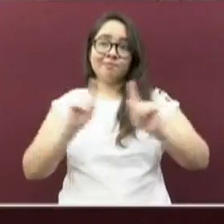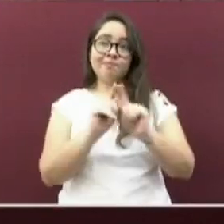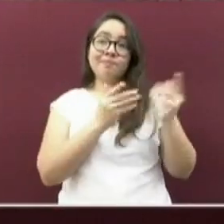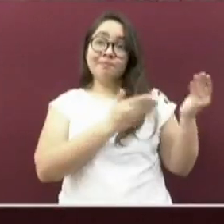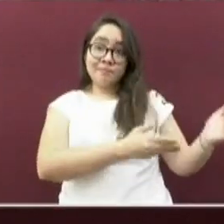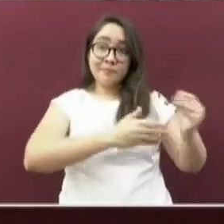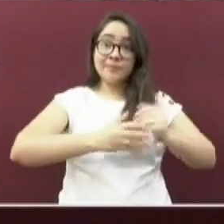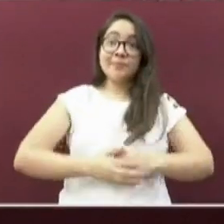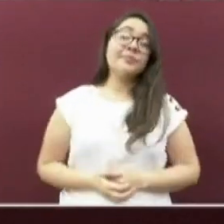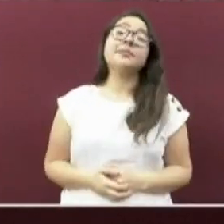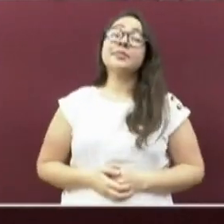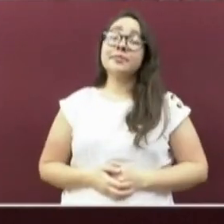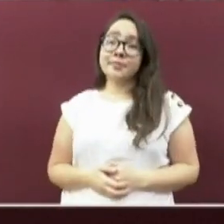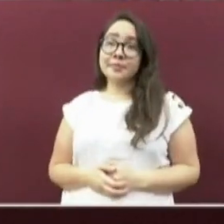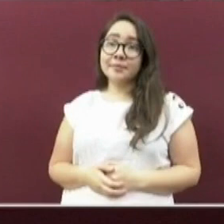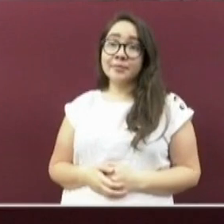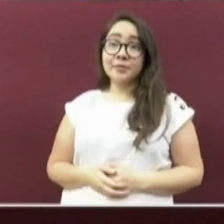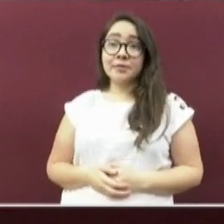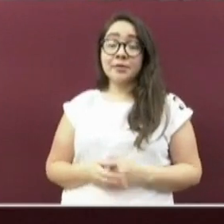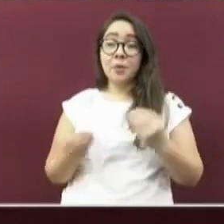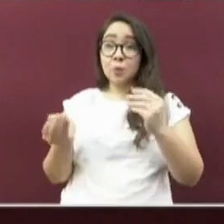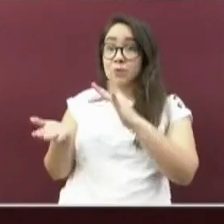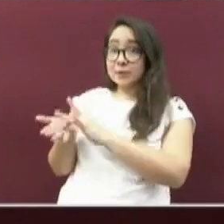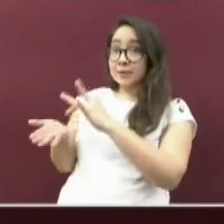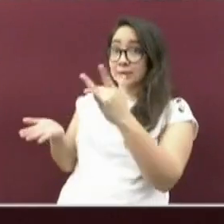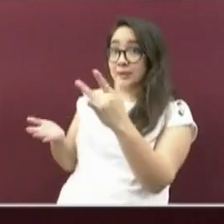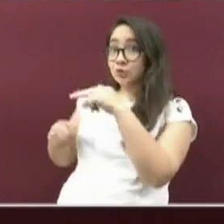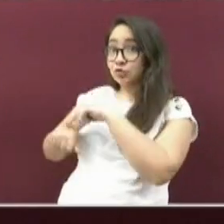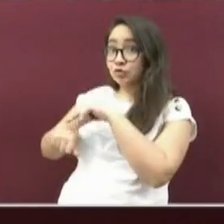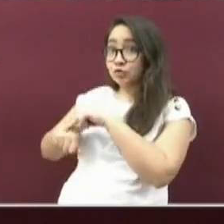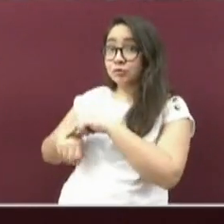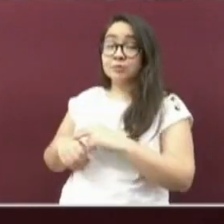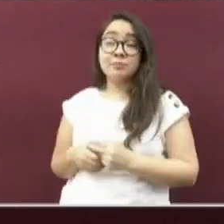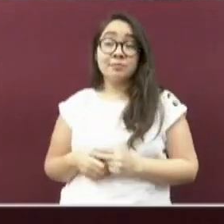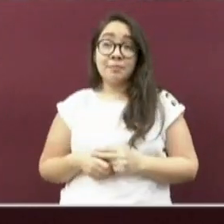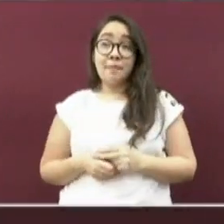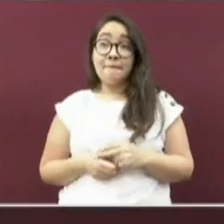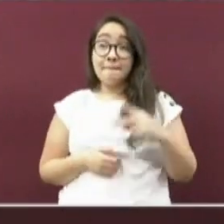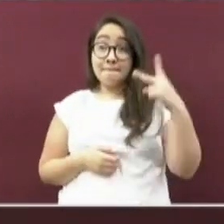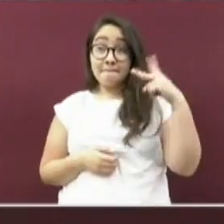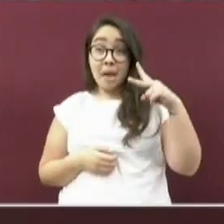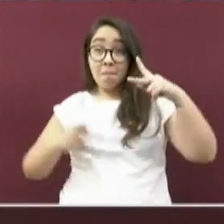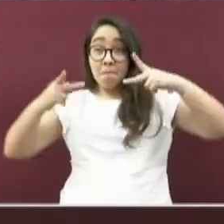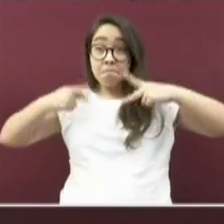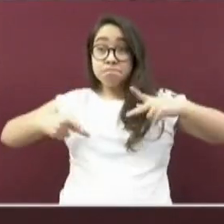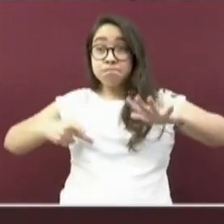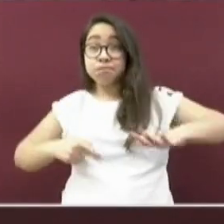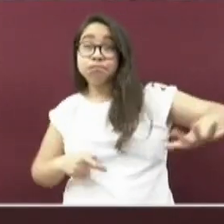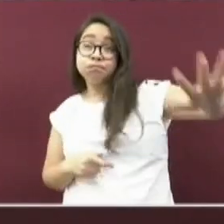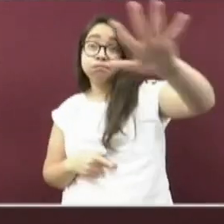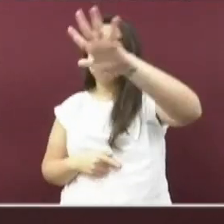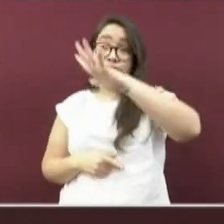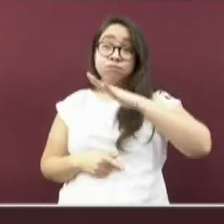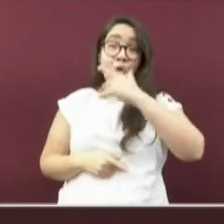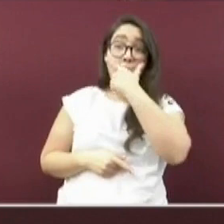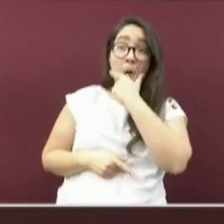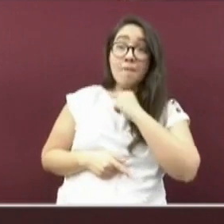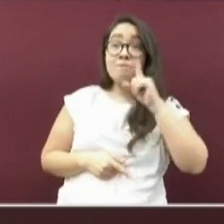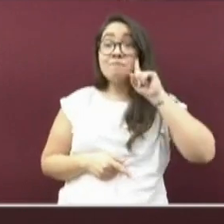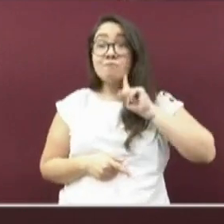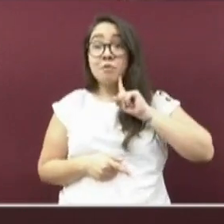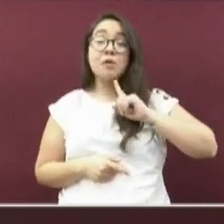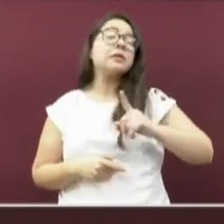secretario. Muchas gracias, doctor. Respetables ciudadanas y ciudadanos veracruzanos,